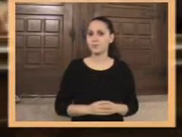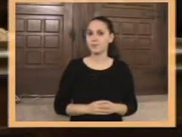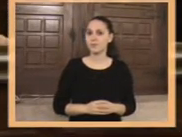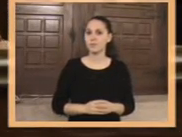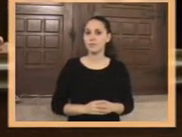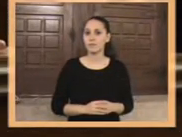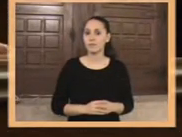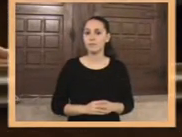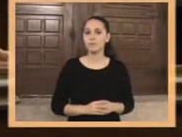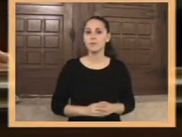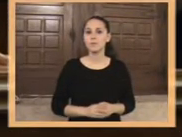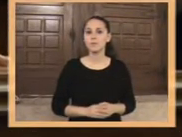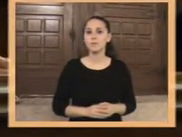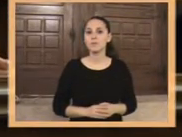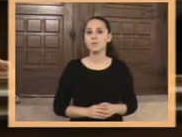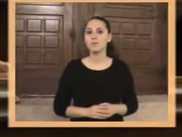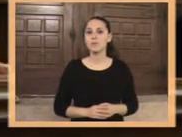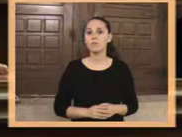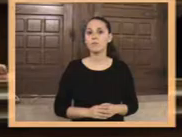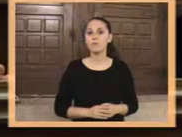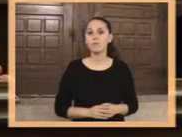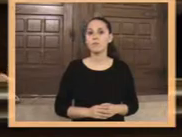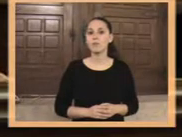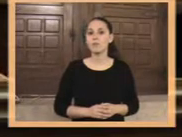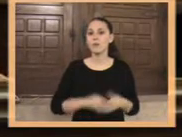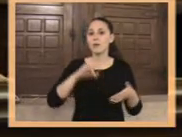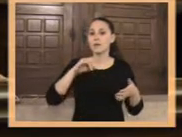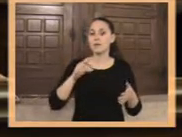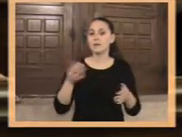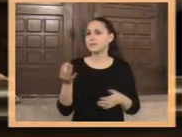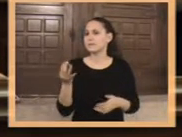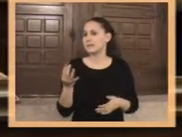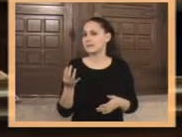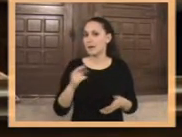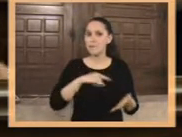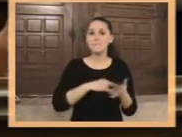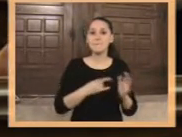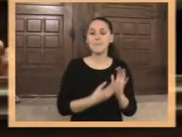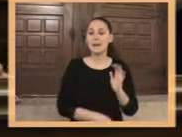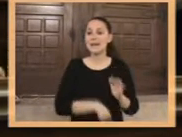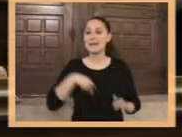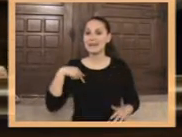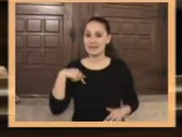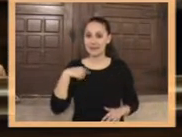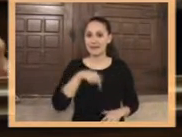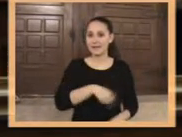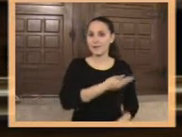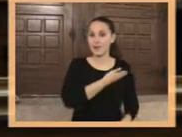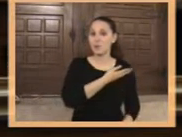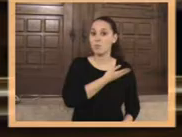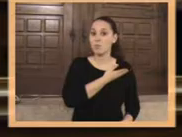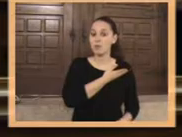primera práctica de lo que significa tener un nuevo plan general municipal en la ciudad. Cosa posible desde que la legislatura